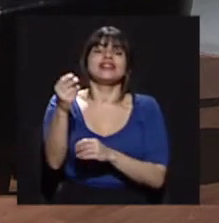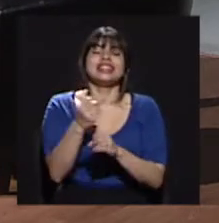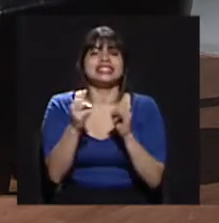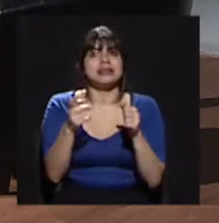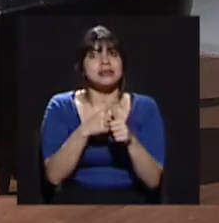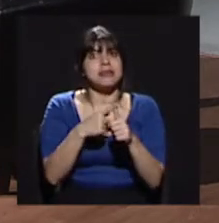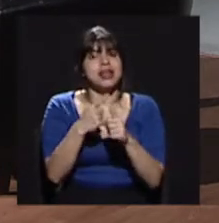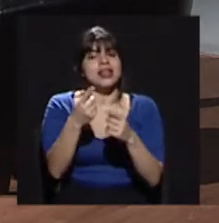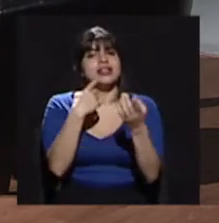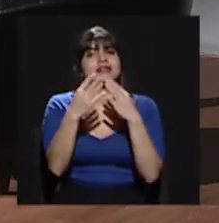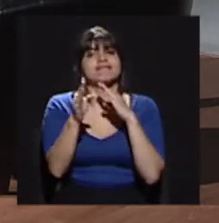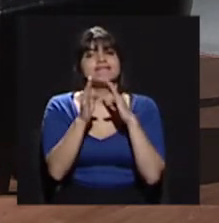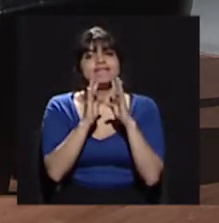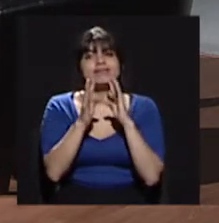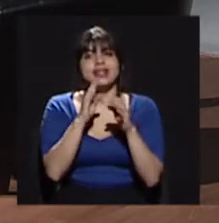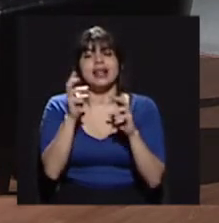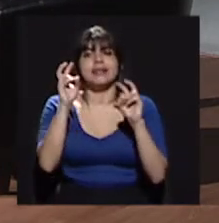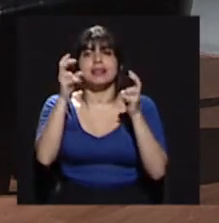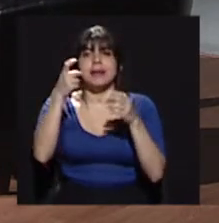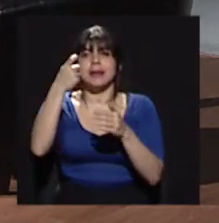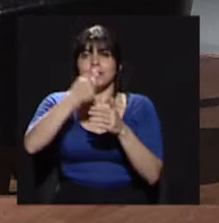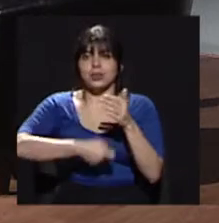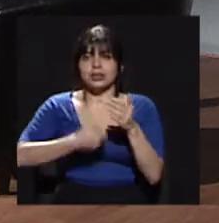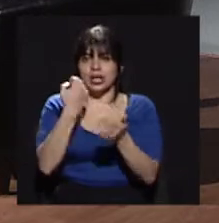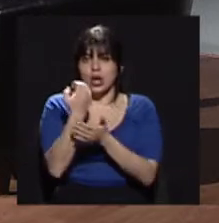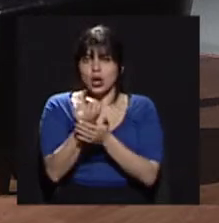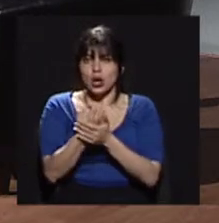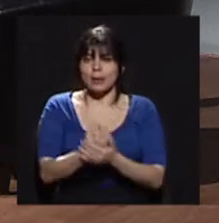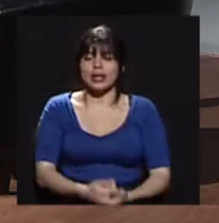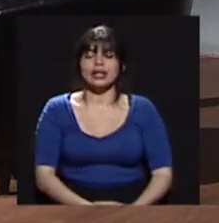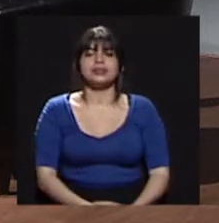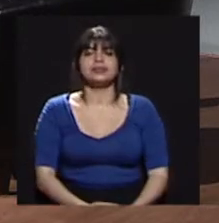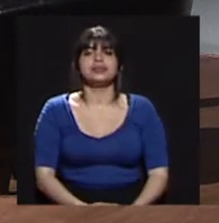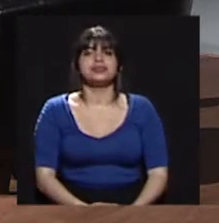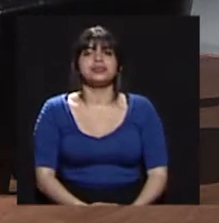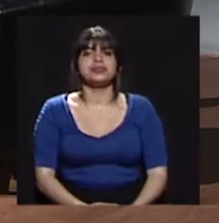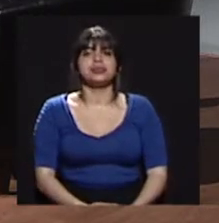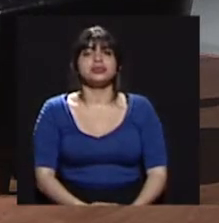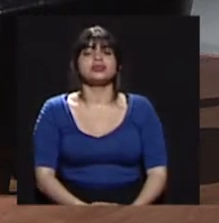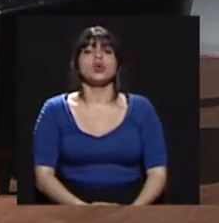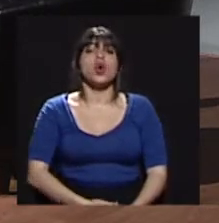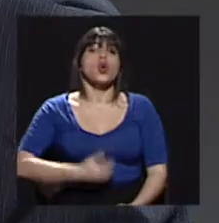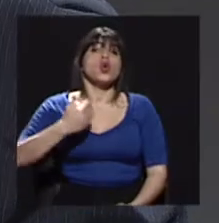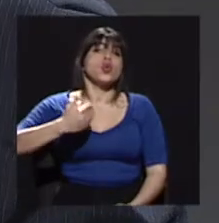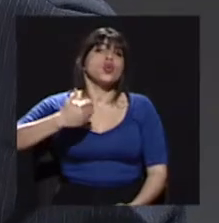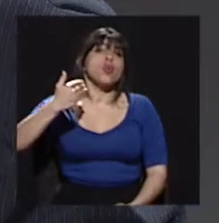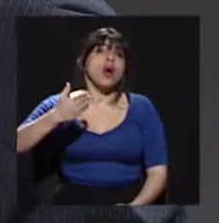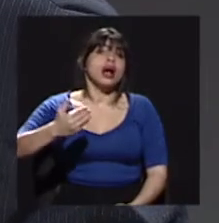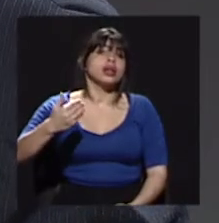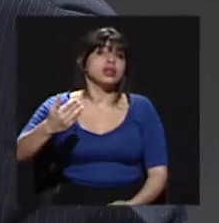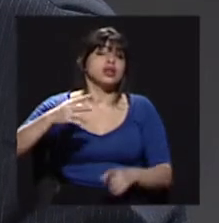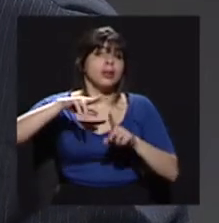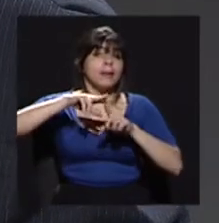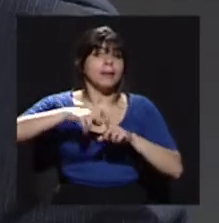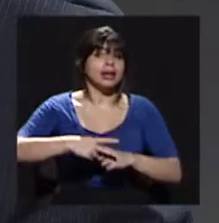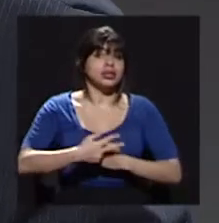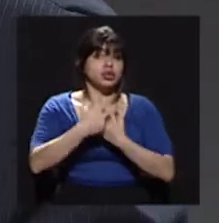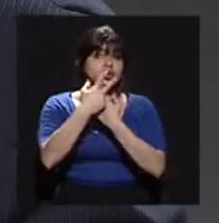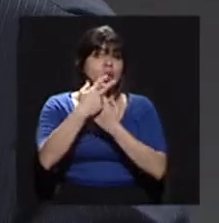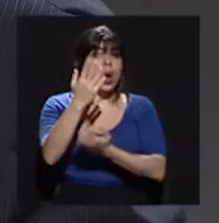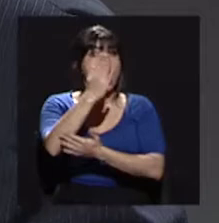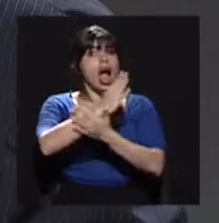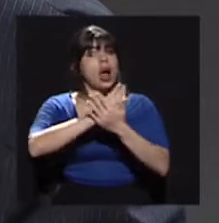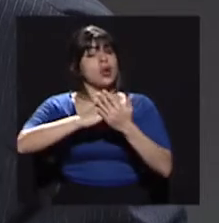discutamos el tema fiscal y económico cuando empezó algunos